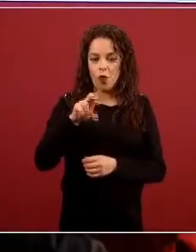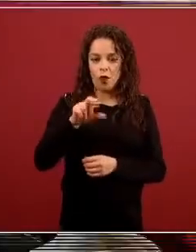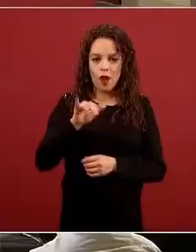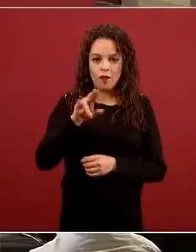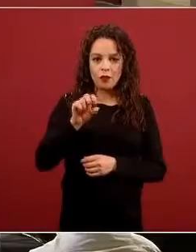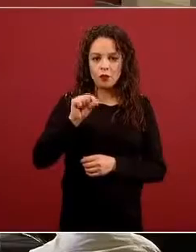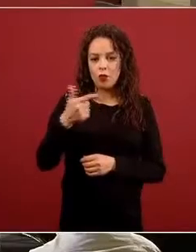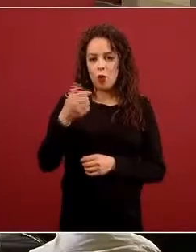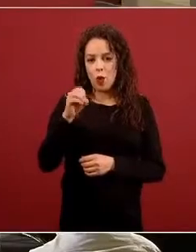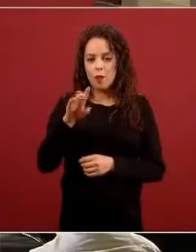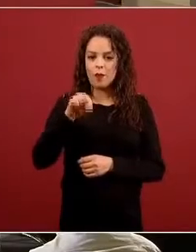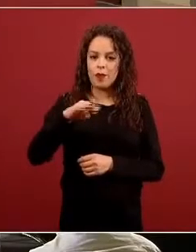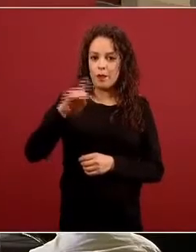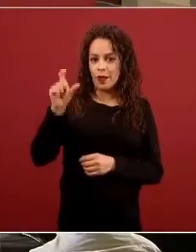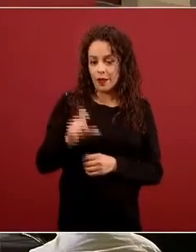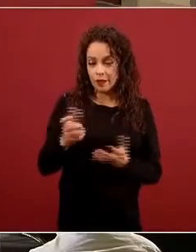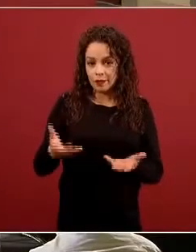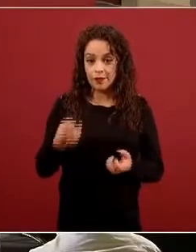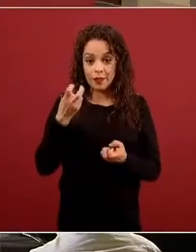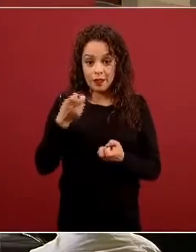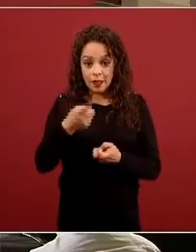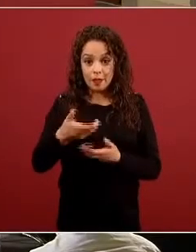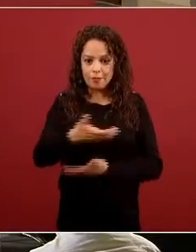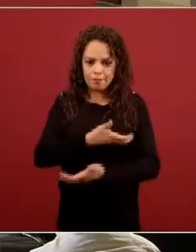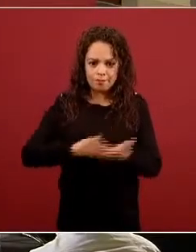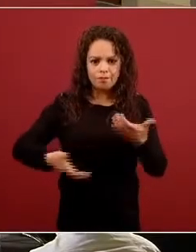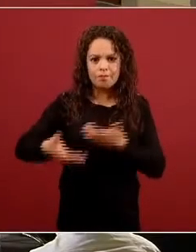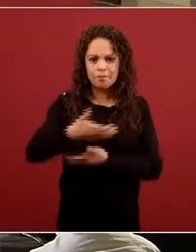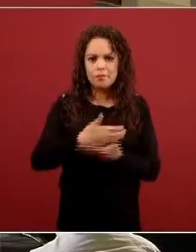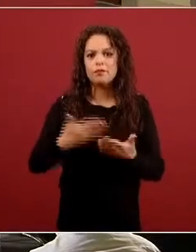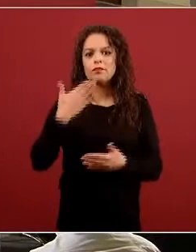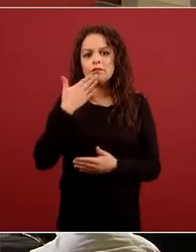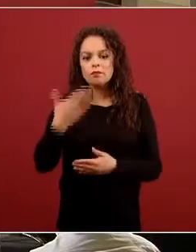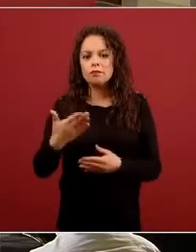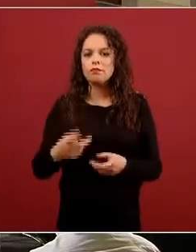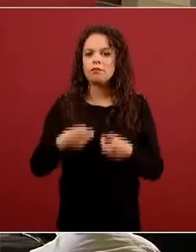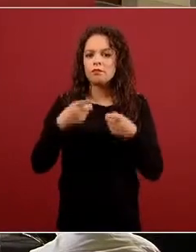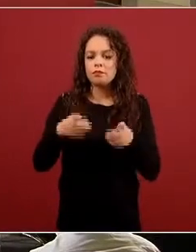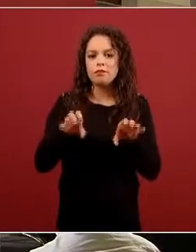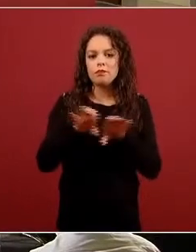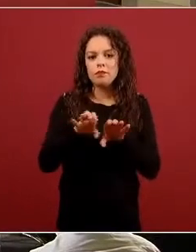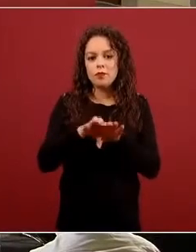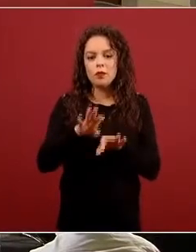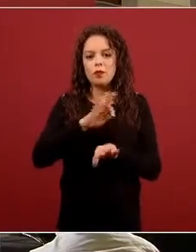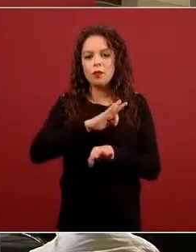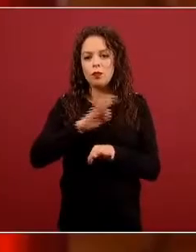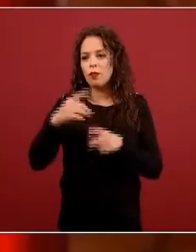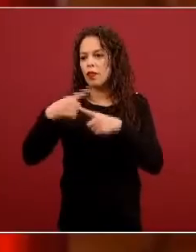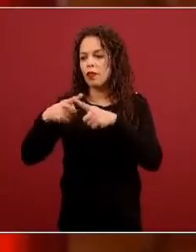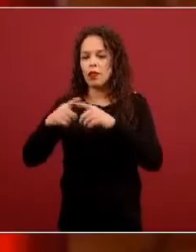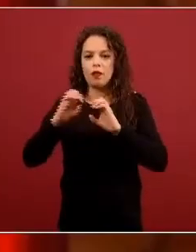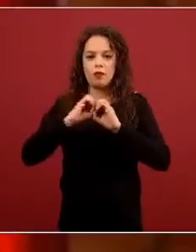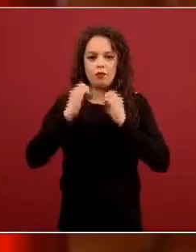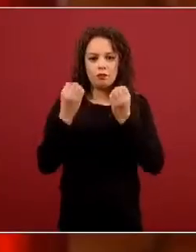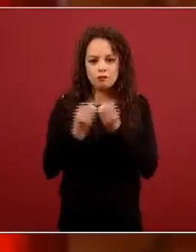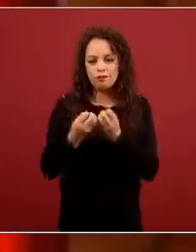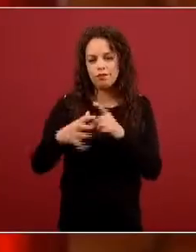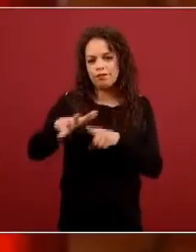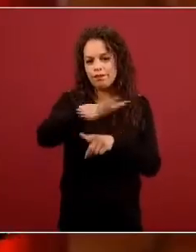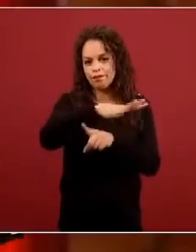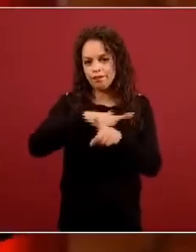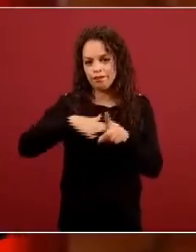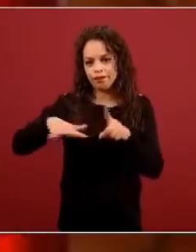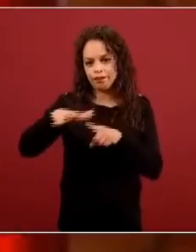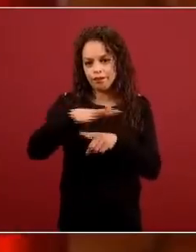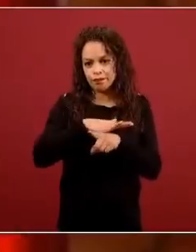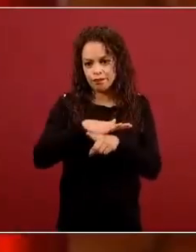coronavirus.gov.mx, y gracias a esa interacción hemos tenido retroalimentación de organizaciones de la sociedad civil, de